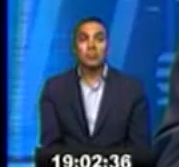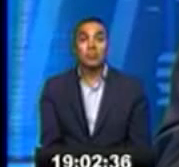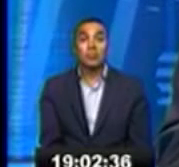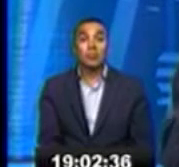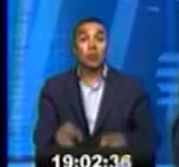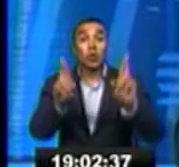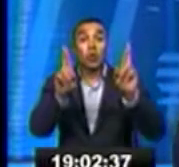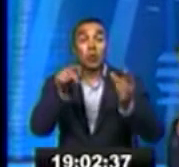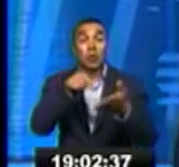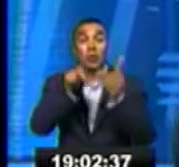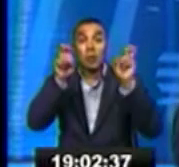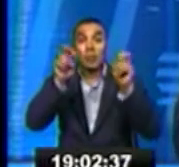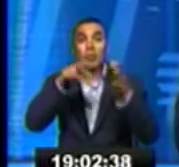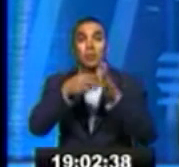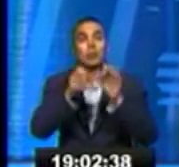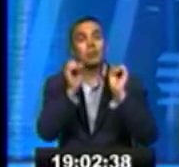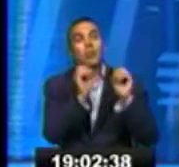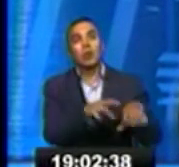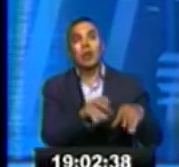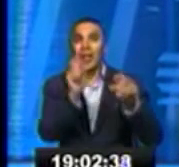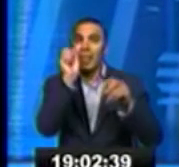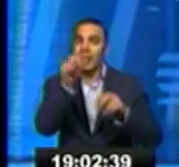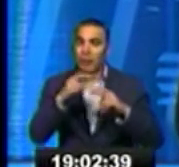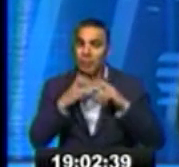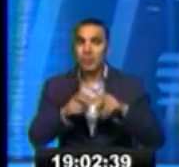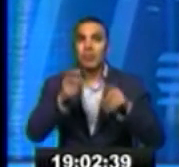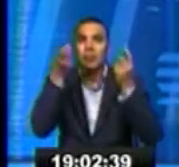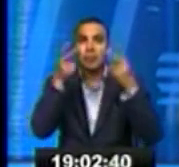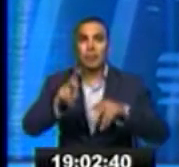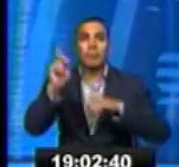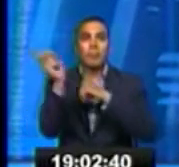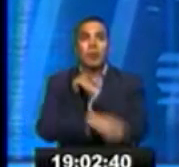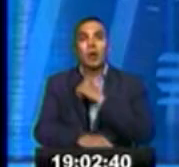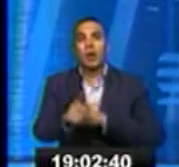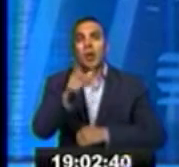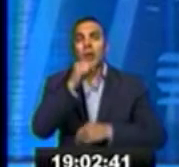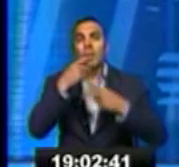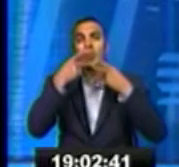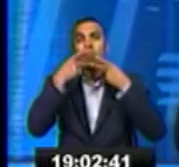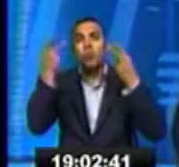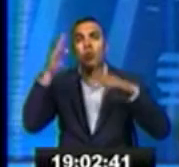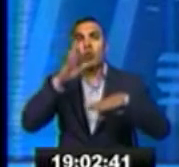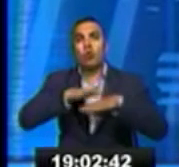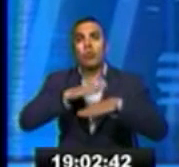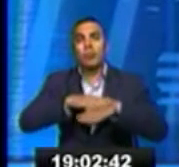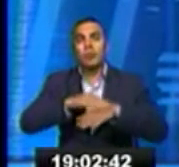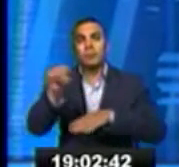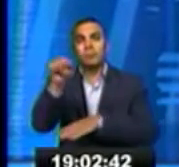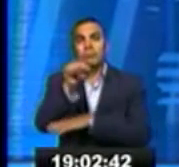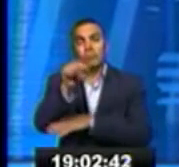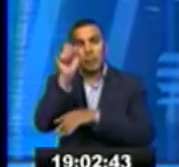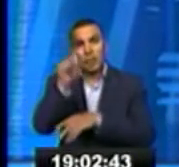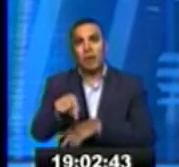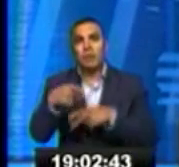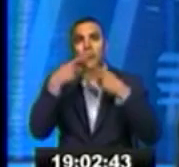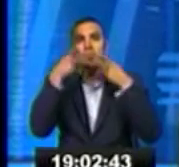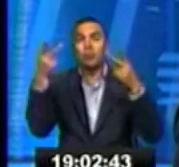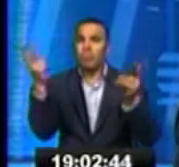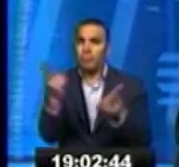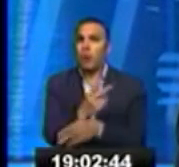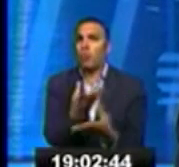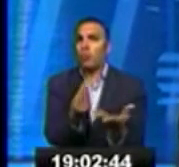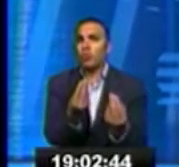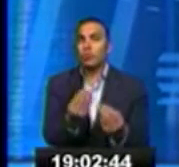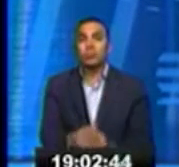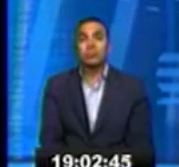Bien, y ojalá que este caso no quede allí, se investigue, se sancione y se publique quién es el responsable de esta situación realmente peligrosísima. En